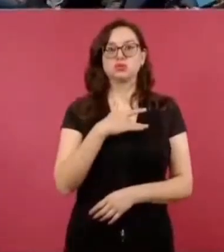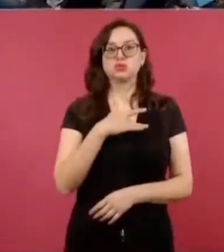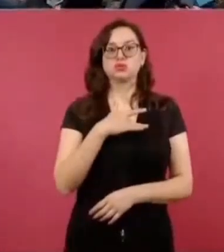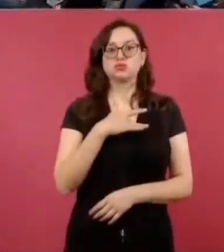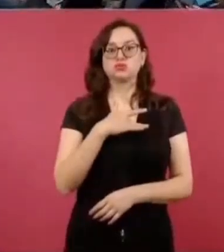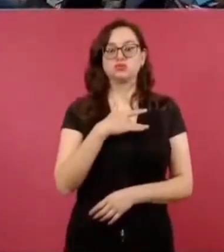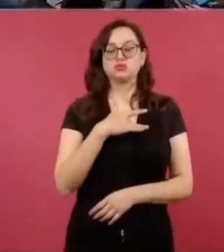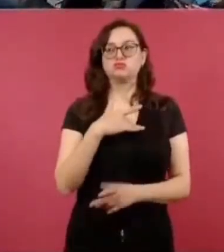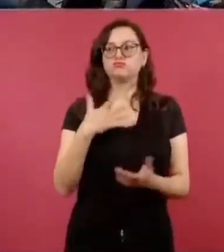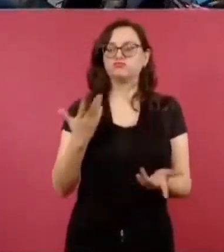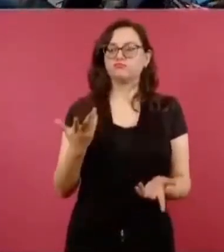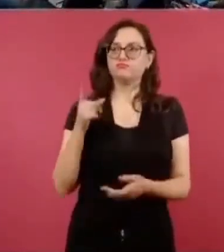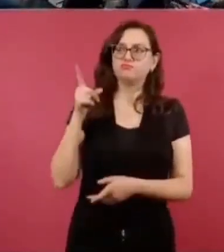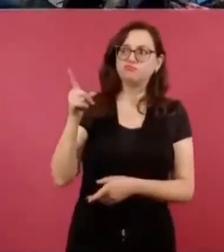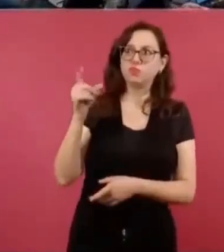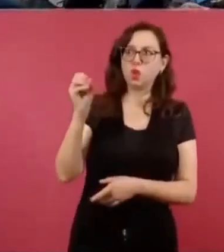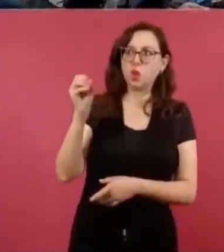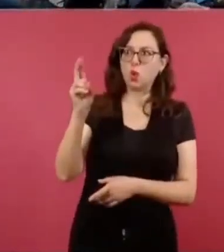debe la ONU